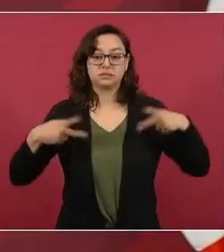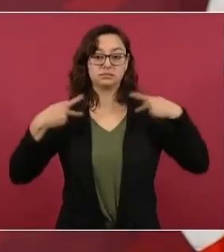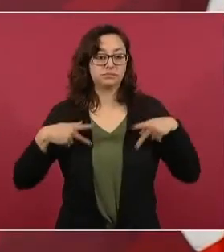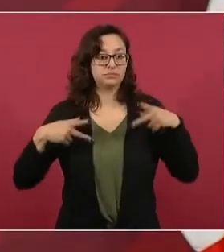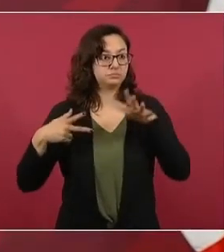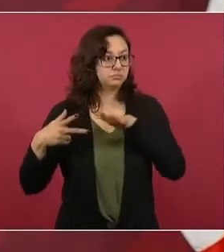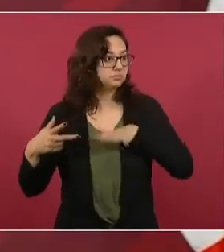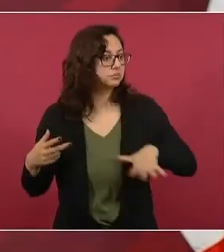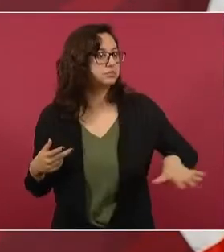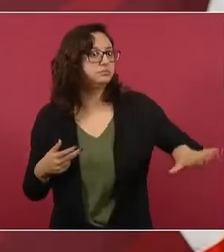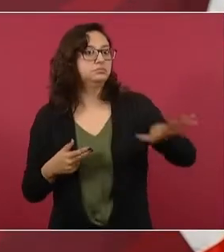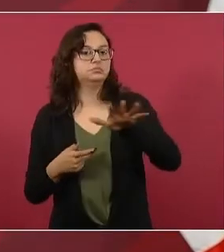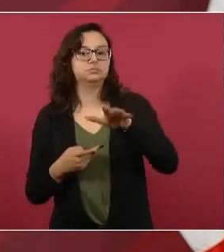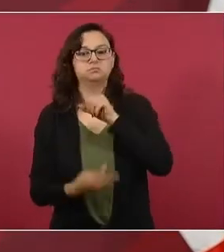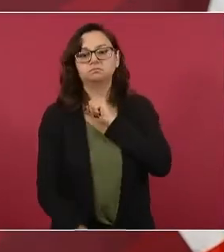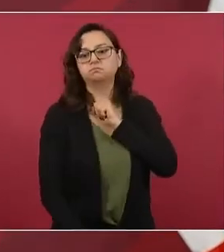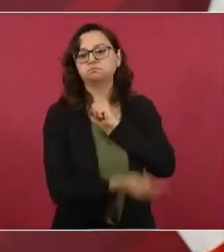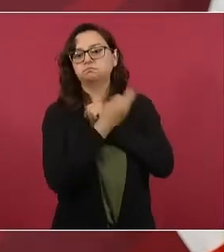apoyo